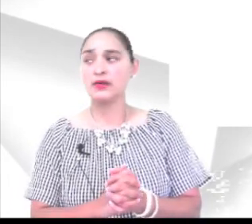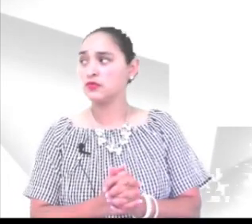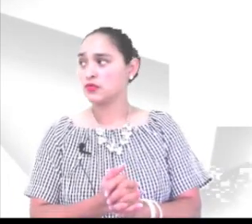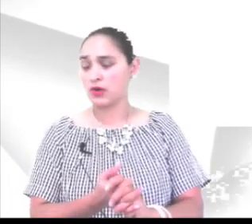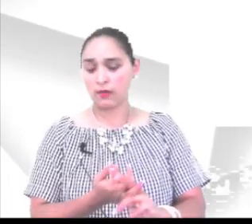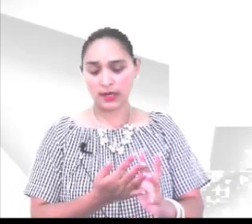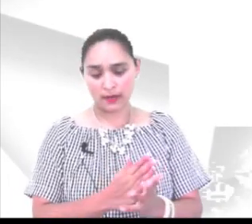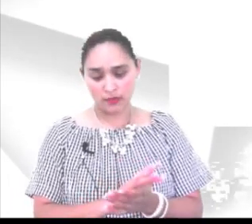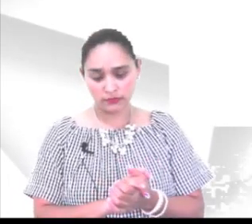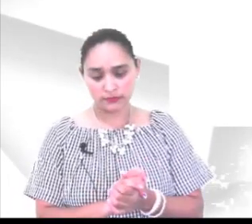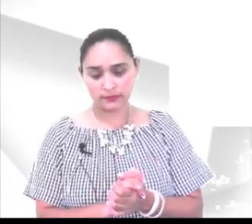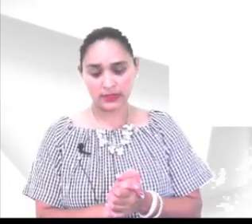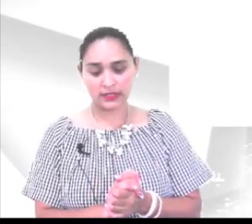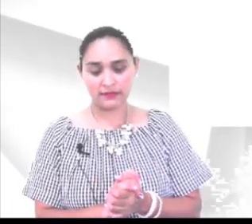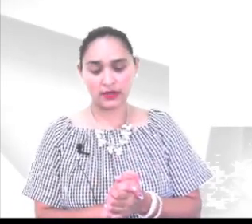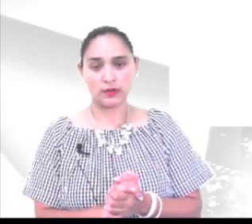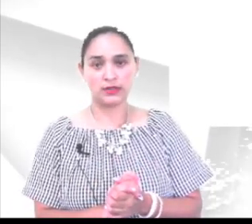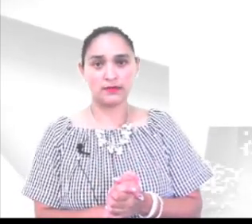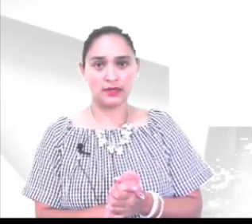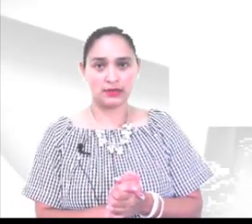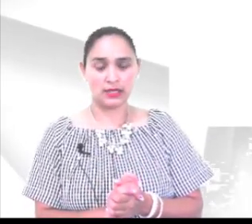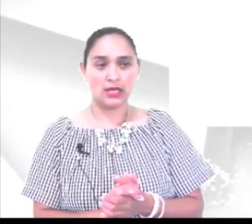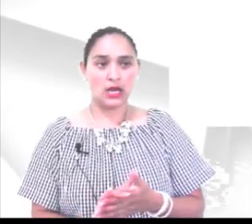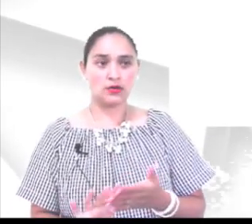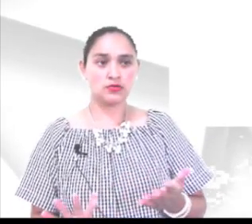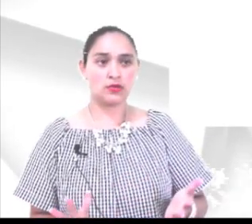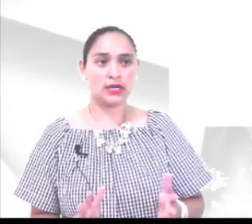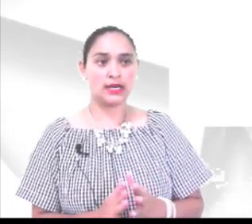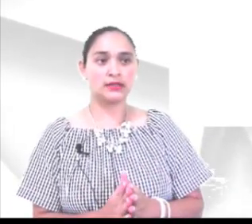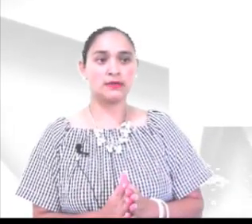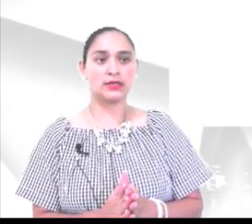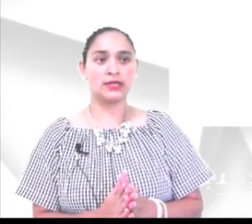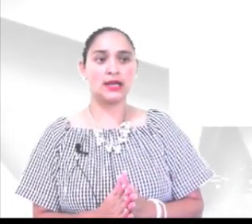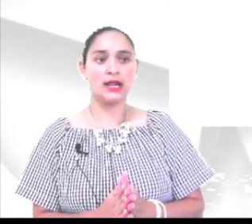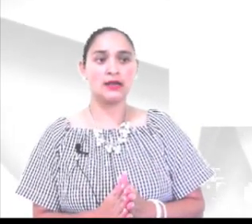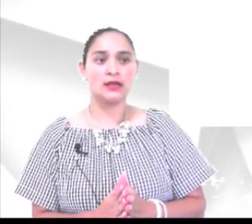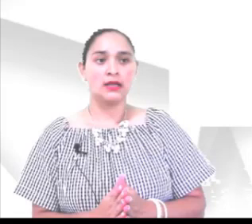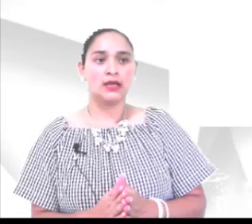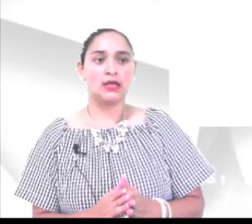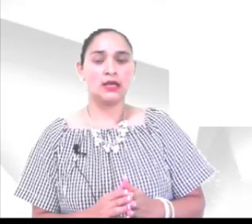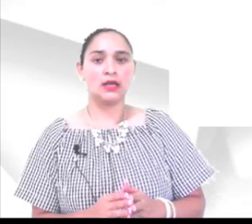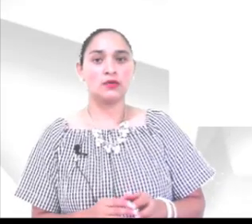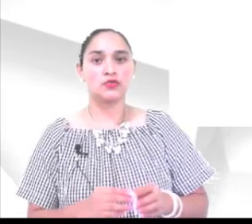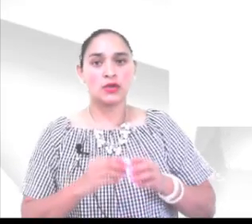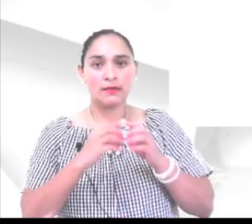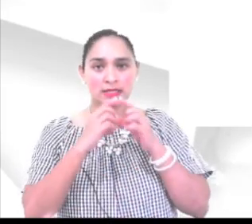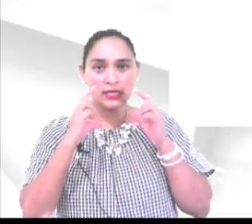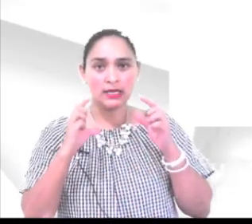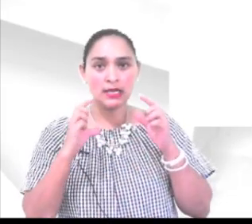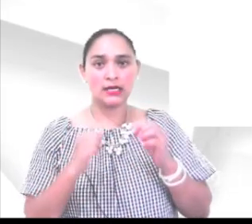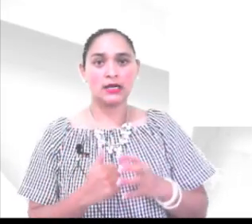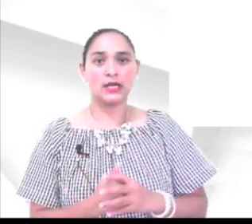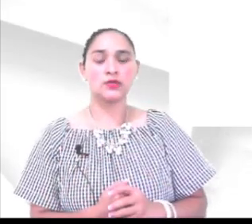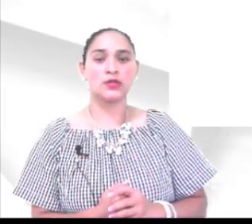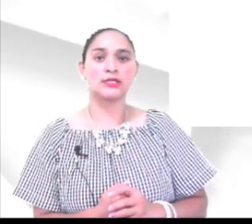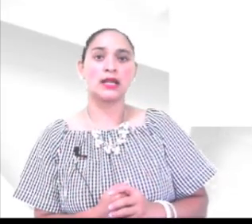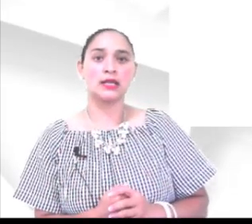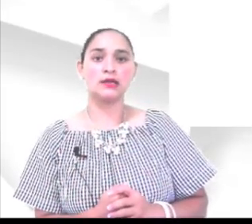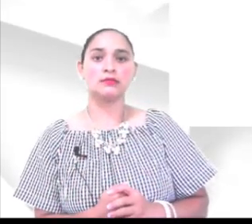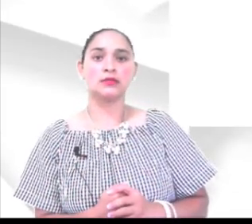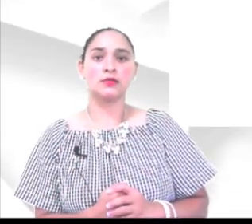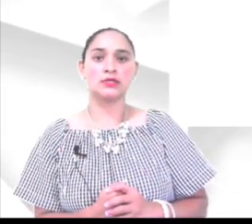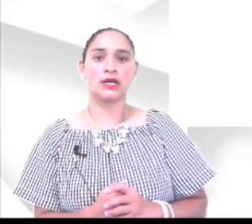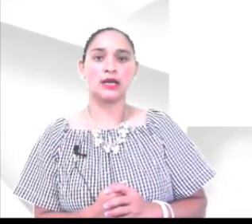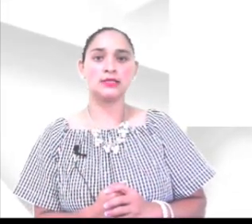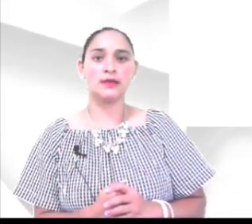las manos con agua y jabón, ¿verdad?, frecuentemente. El uso del gel antibacterial, el uso de la mascarilla en el caso de